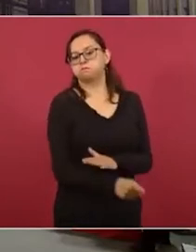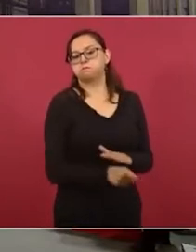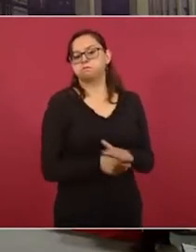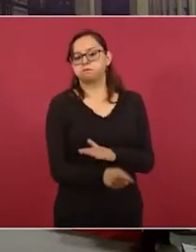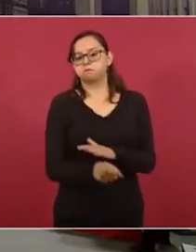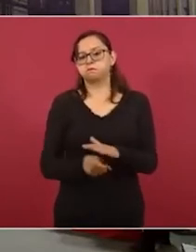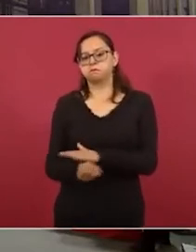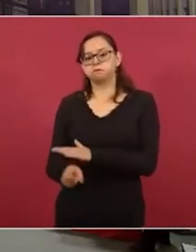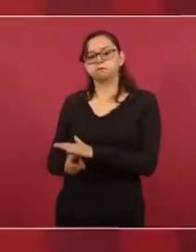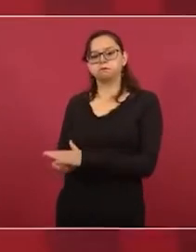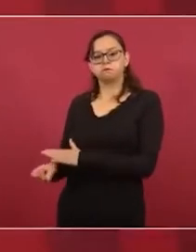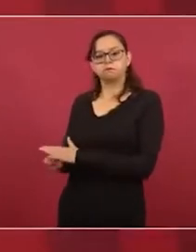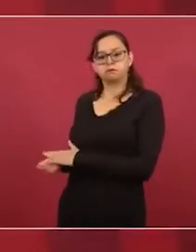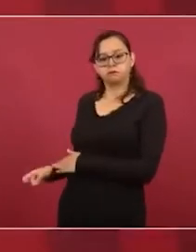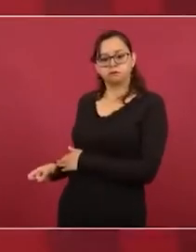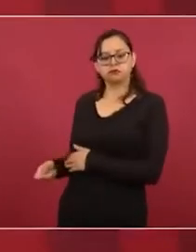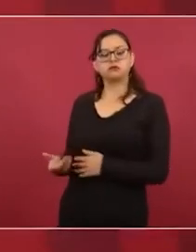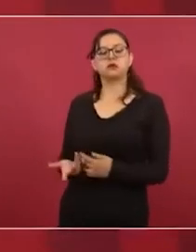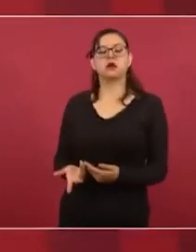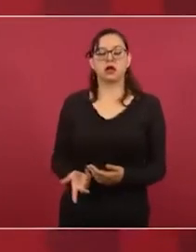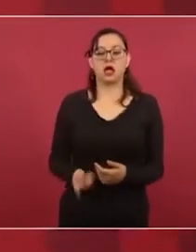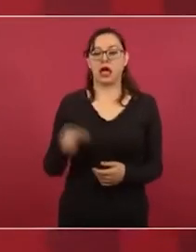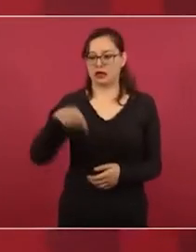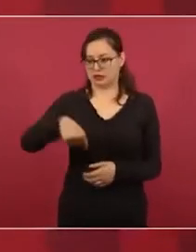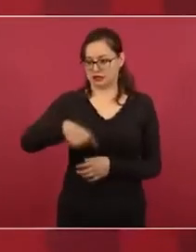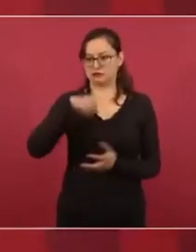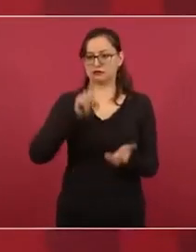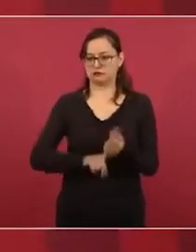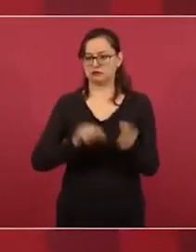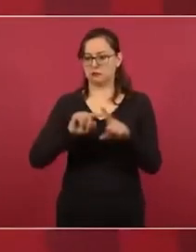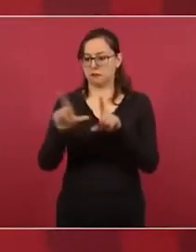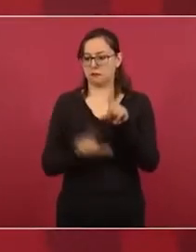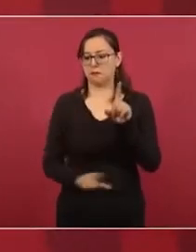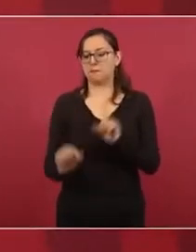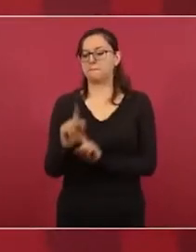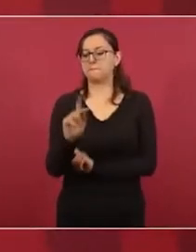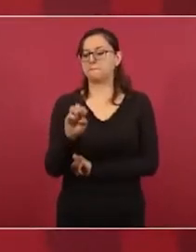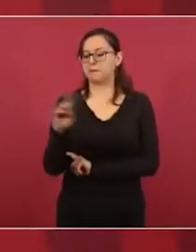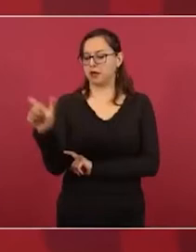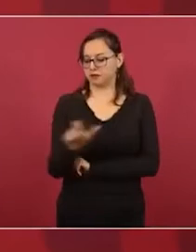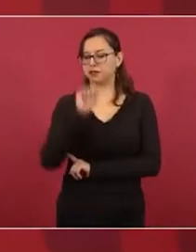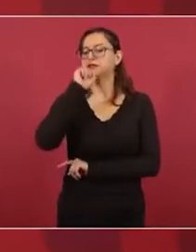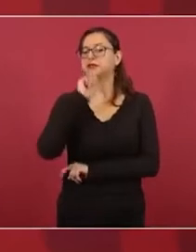a funcionarios de Pemex y